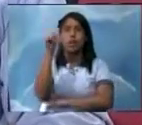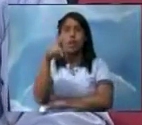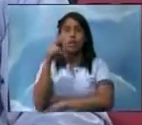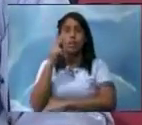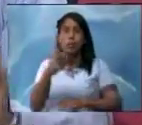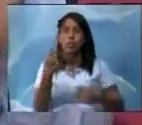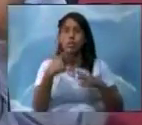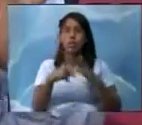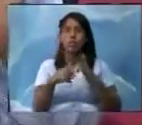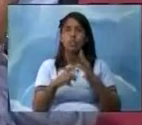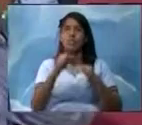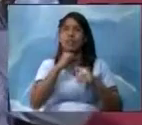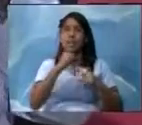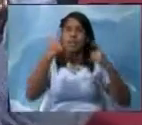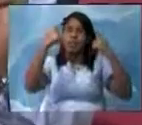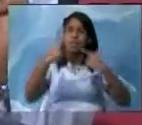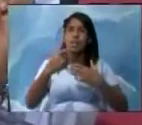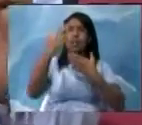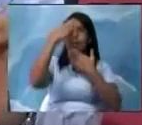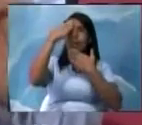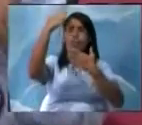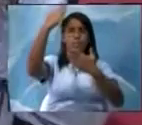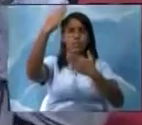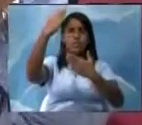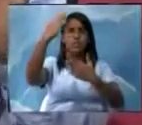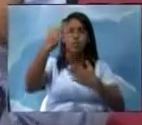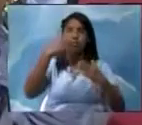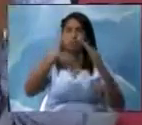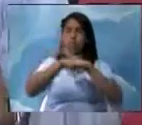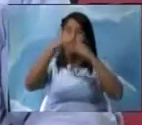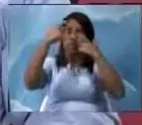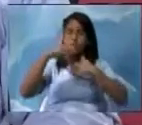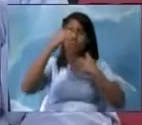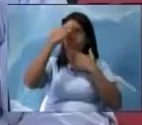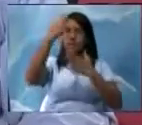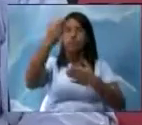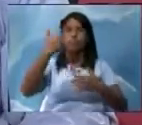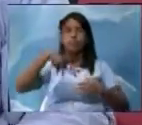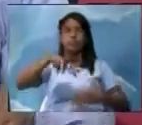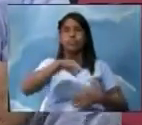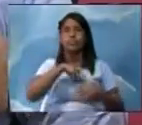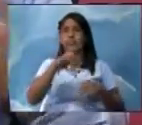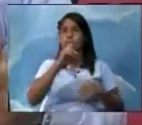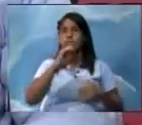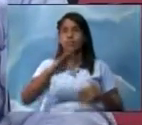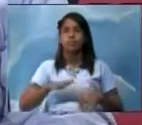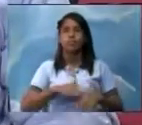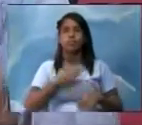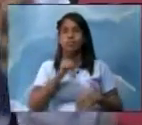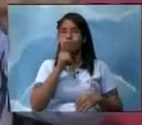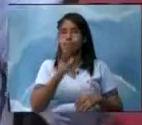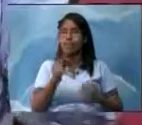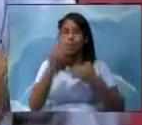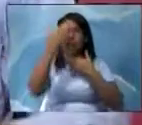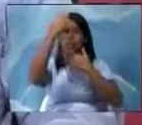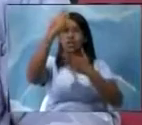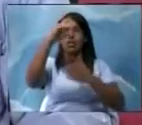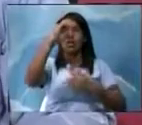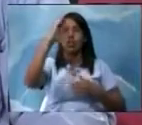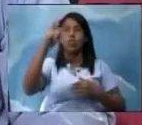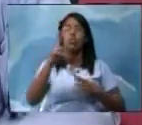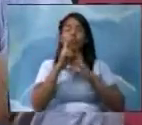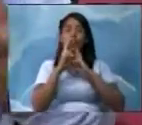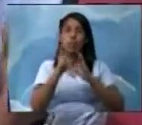otra cosa y es ser agradecido vamos a ser agradecidos nosotros no podemos ser malagradecidos Dios te